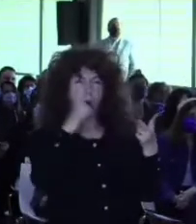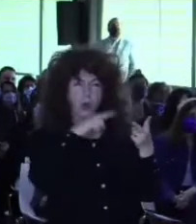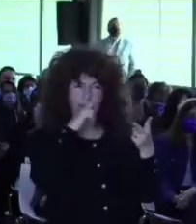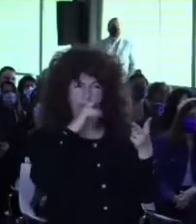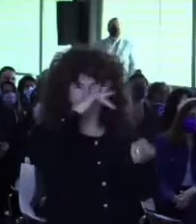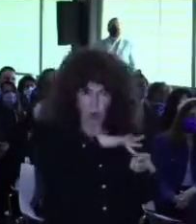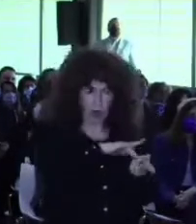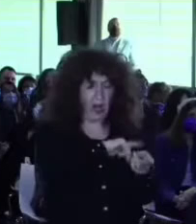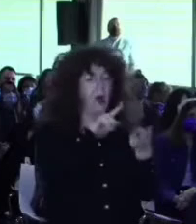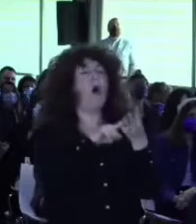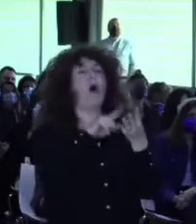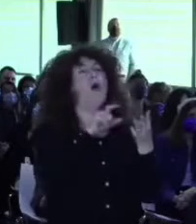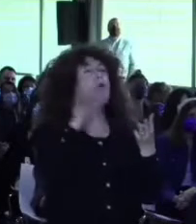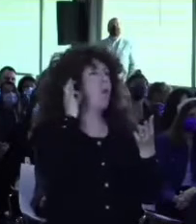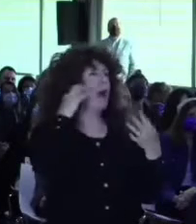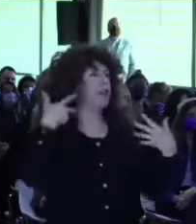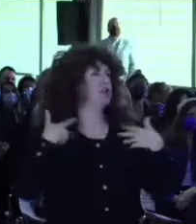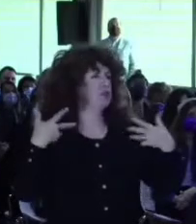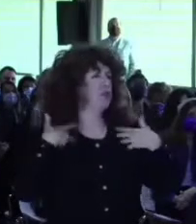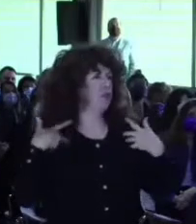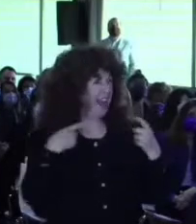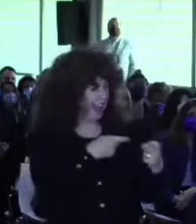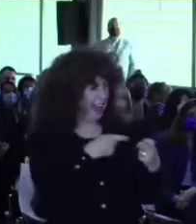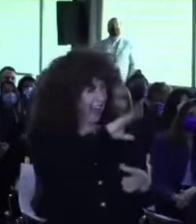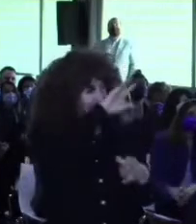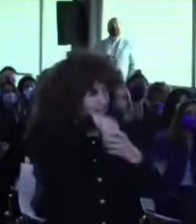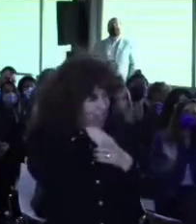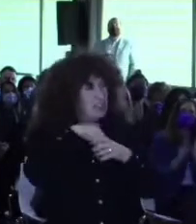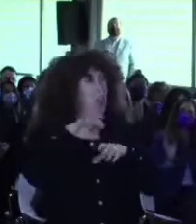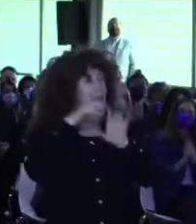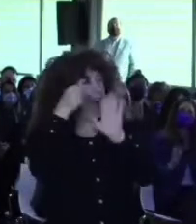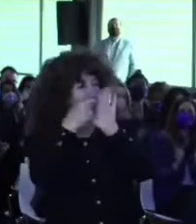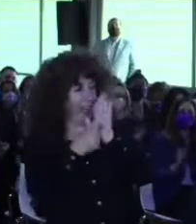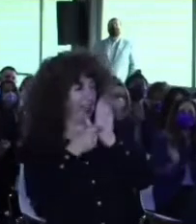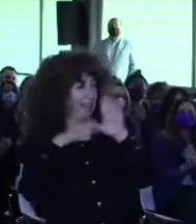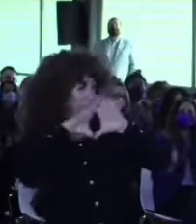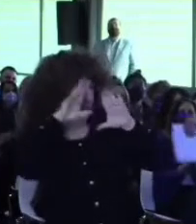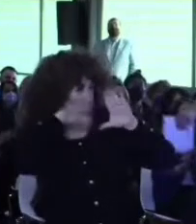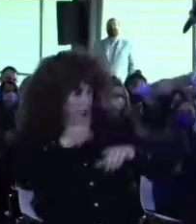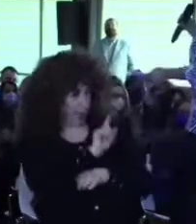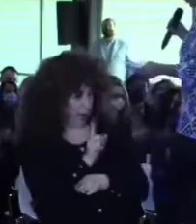esas mujeres víctimas de la guerra no forman parte de la agenda feminista?